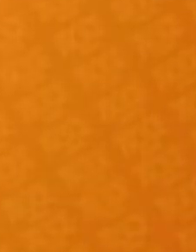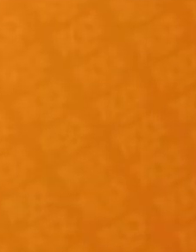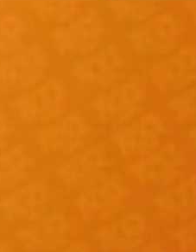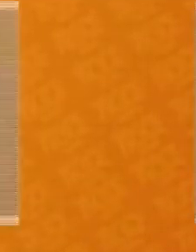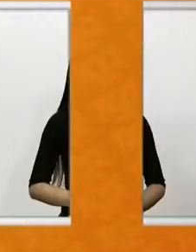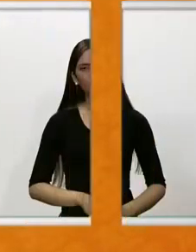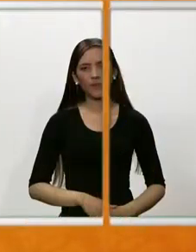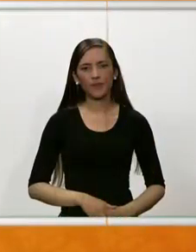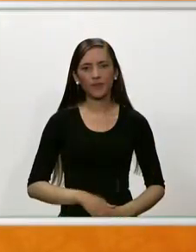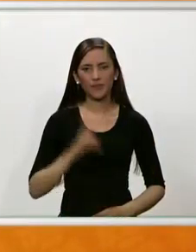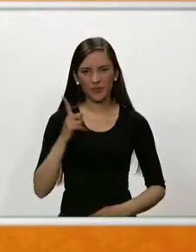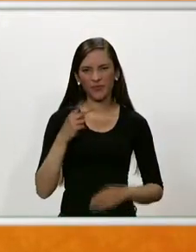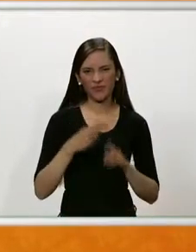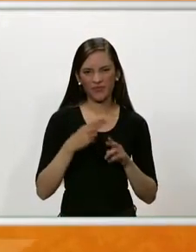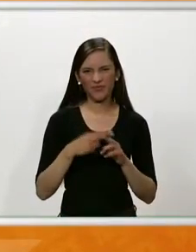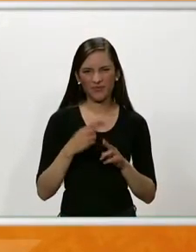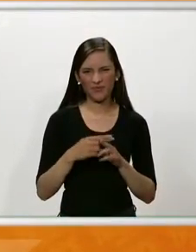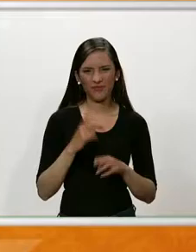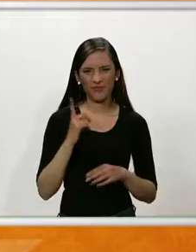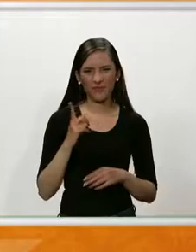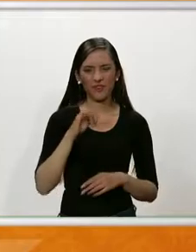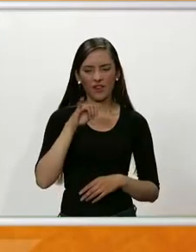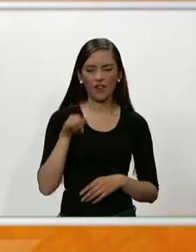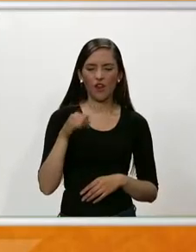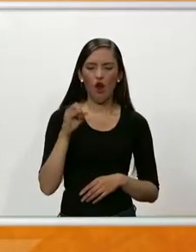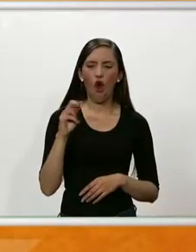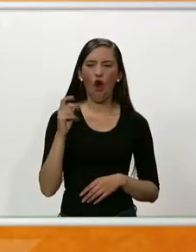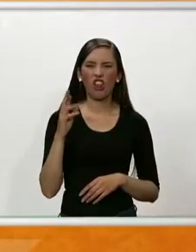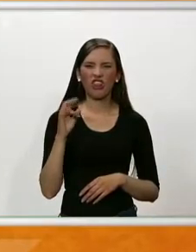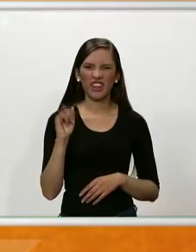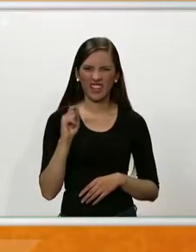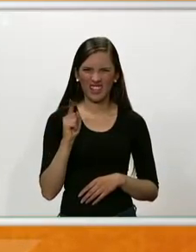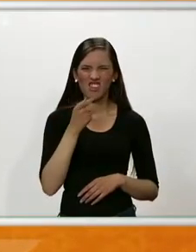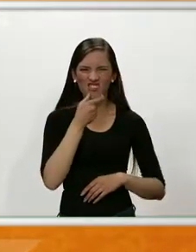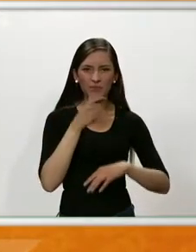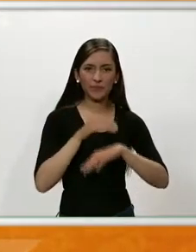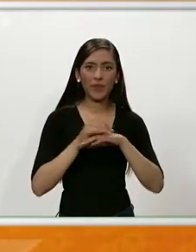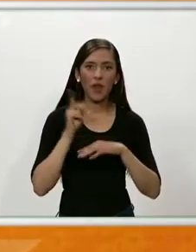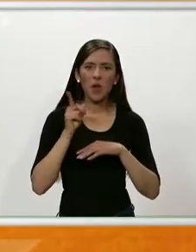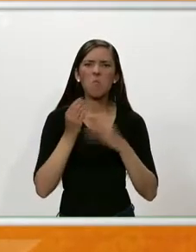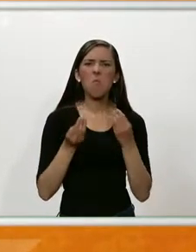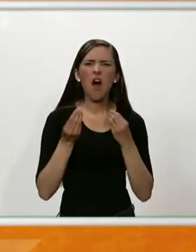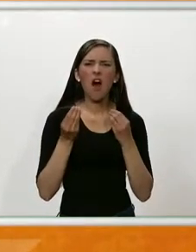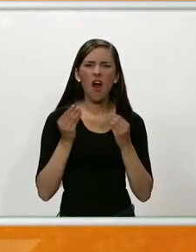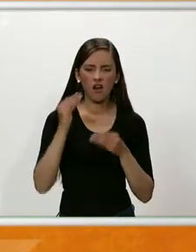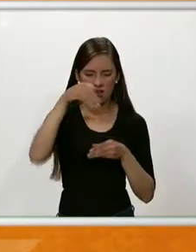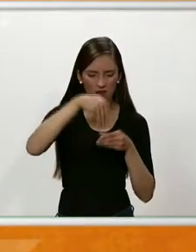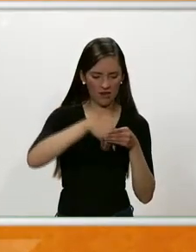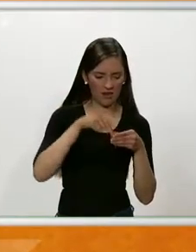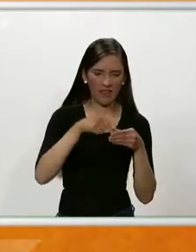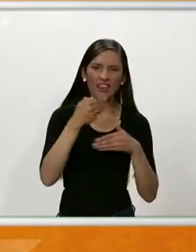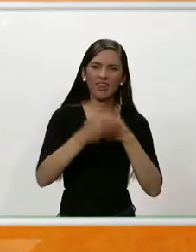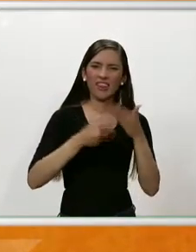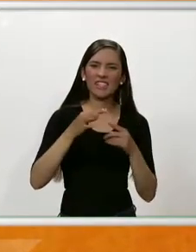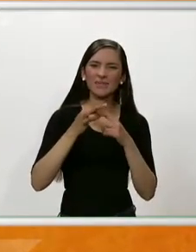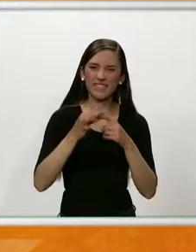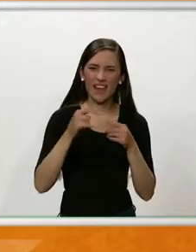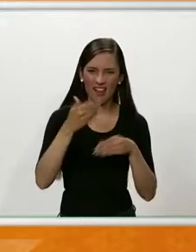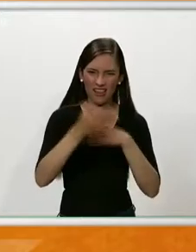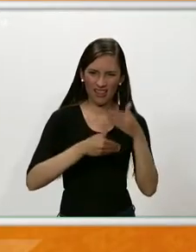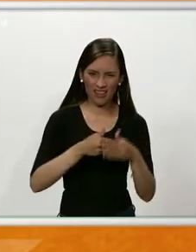semana. ¿Nairo se gana o no se gana en el Tour de Francia? 59% de ustedes, nuestros televidentes, dijeron no, no le alcanza, está muy